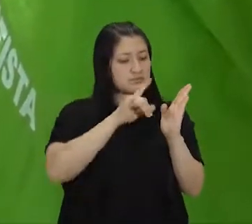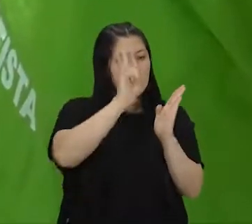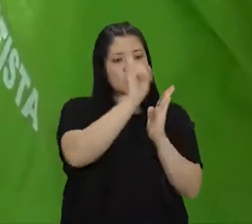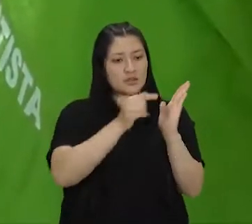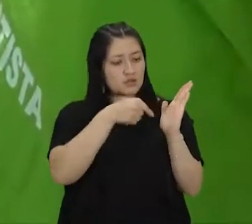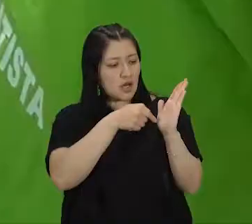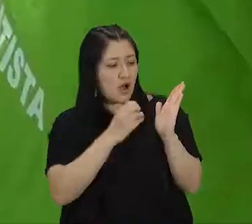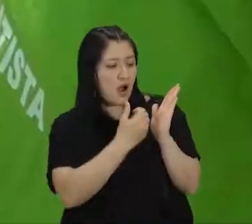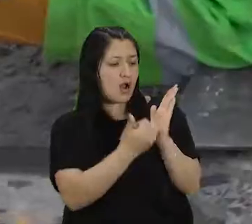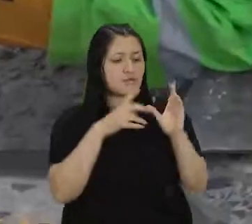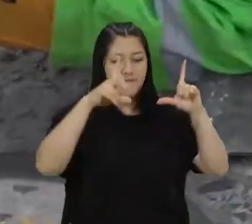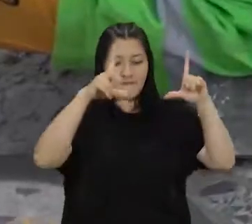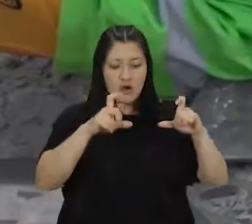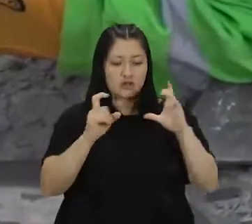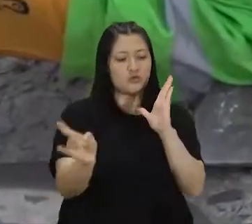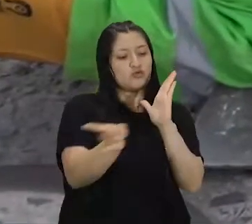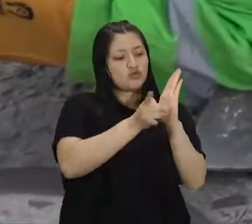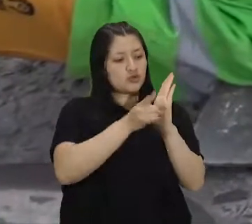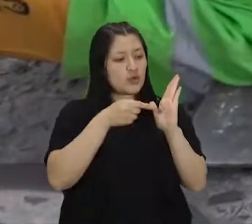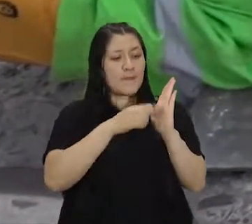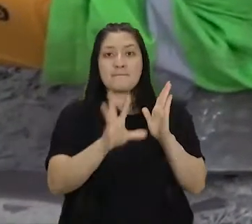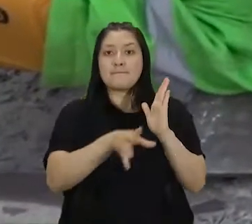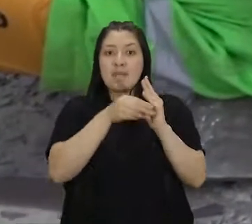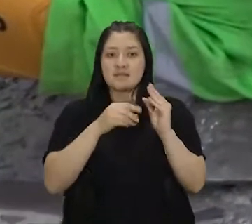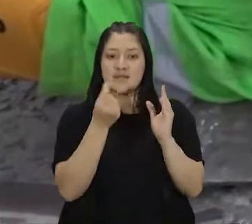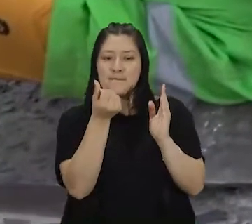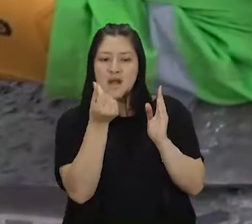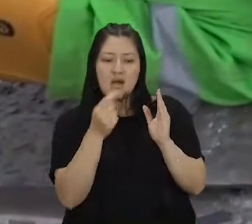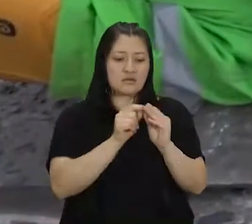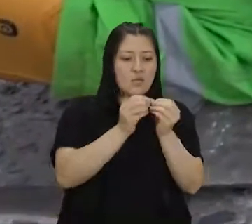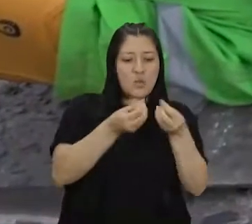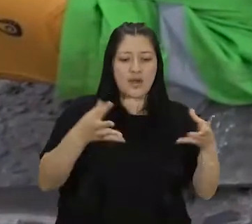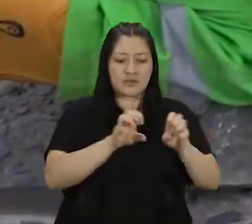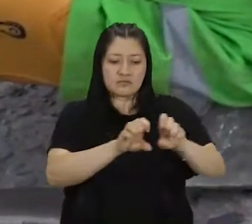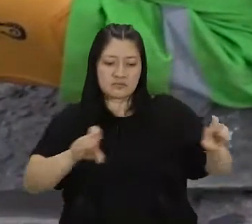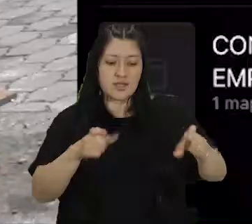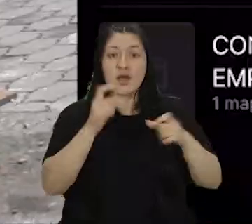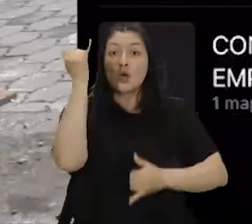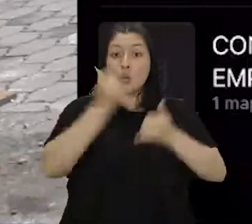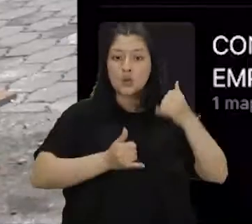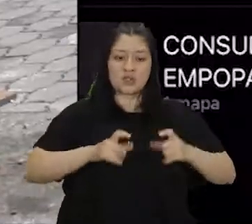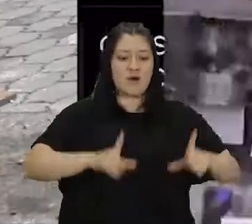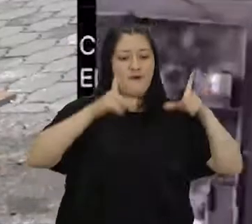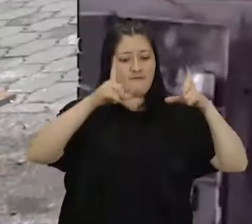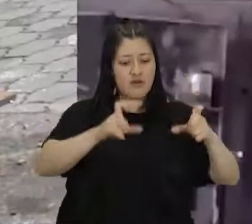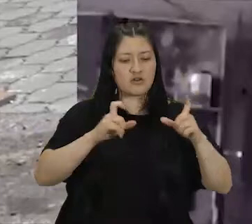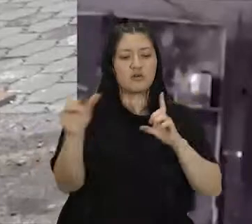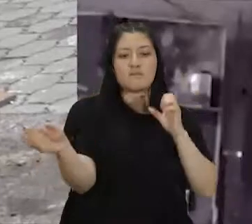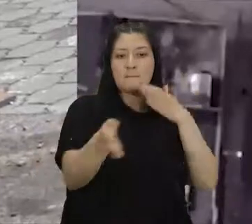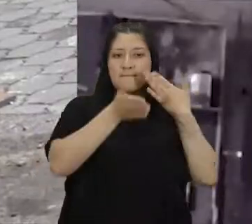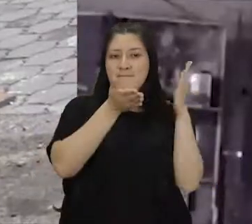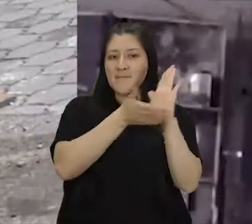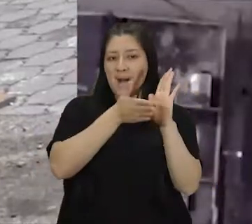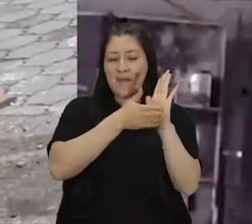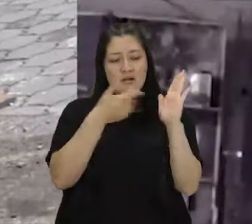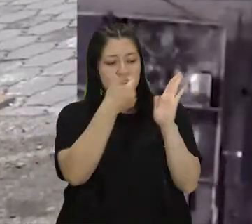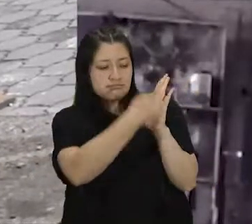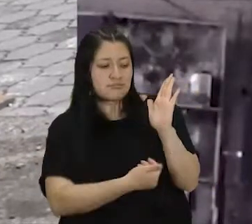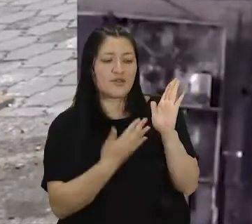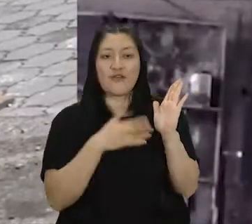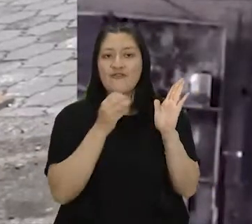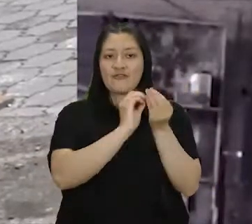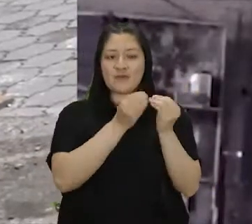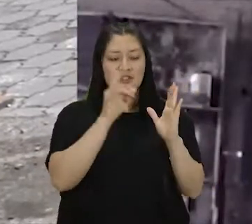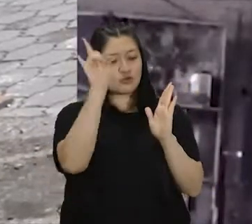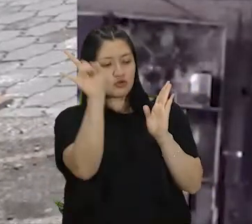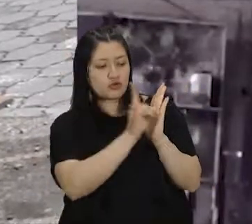encontrado. Posteriormente, se realiza una revisión y actualización de la información atributiva y posteriormente se toma una fotografía con el fin de tener una